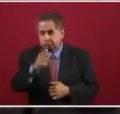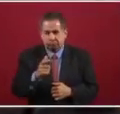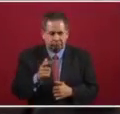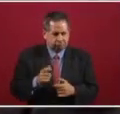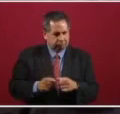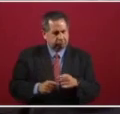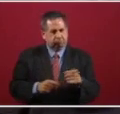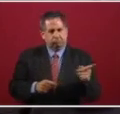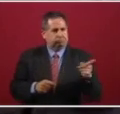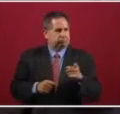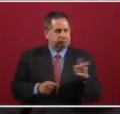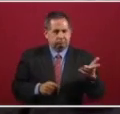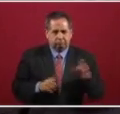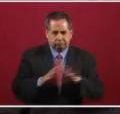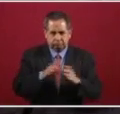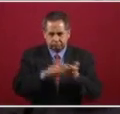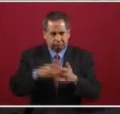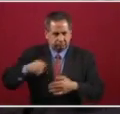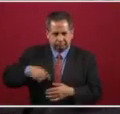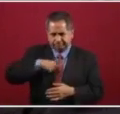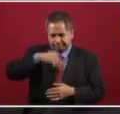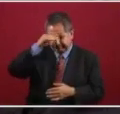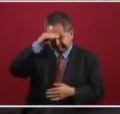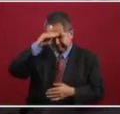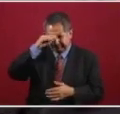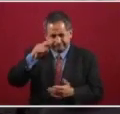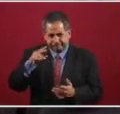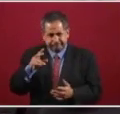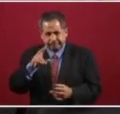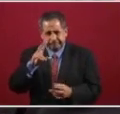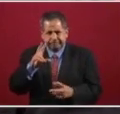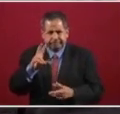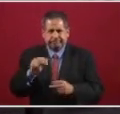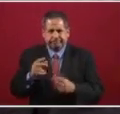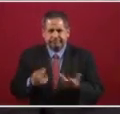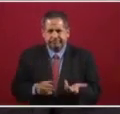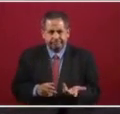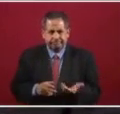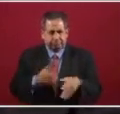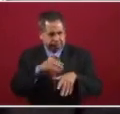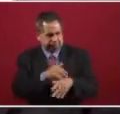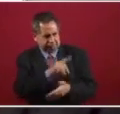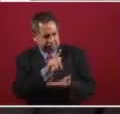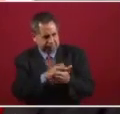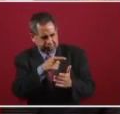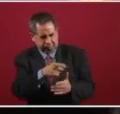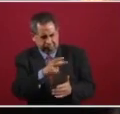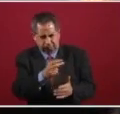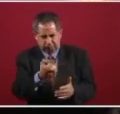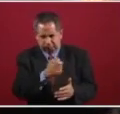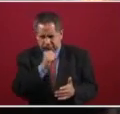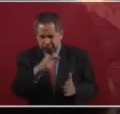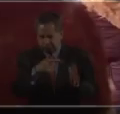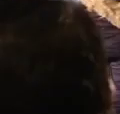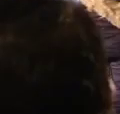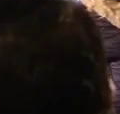casos que consideramos no se apegan